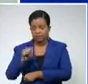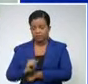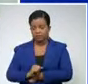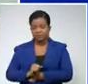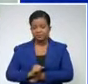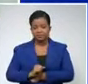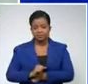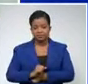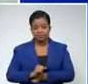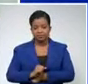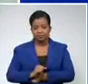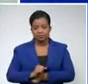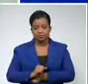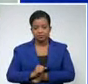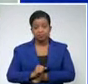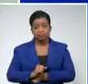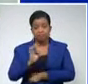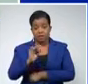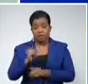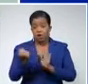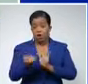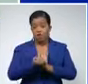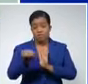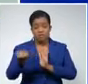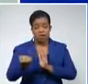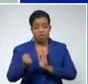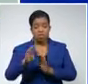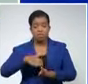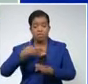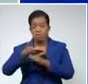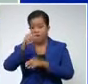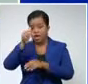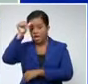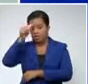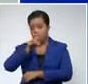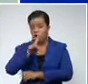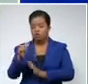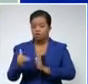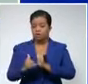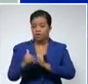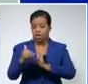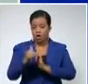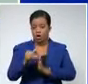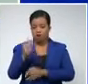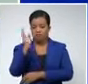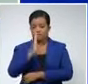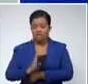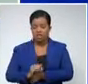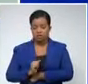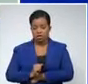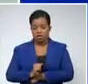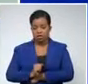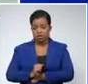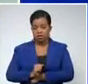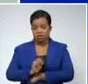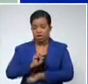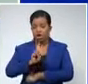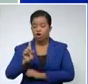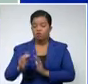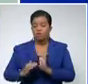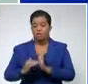29.746.358 casos confirmados. Le sigue la India con más de 11 millones, Brasil con más de 11 millones